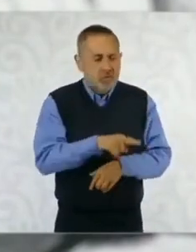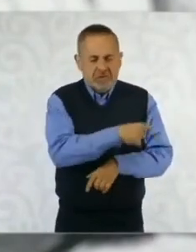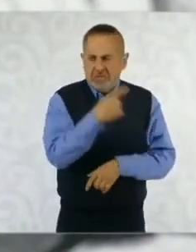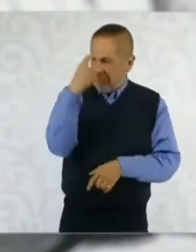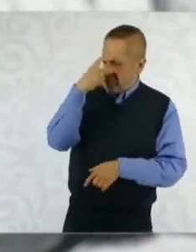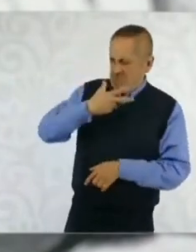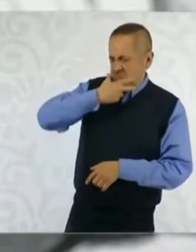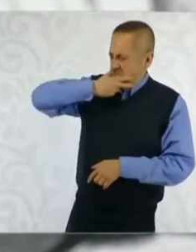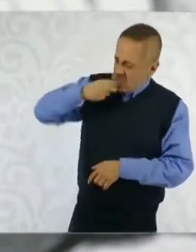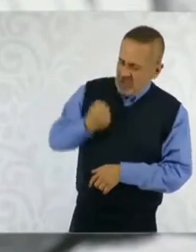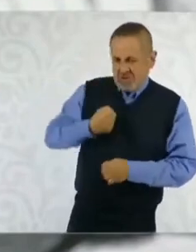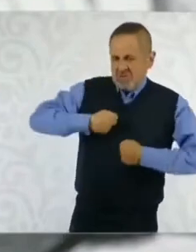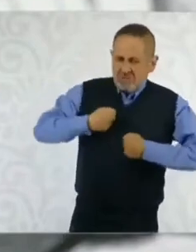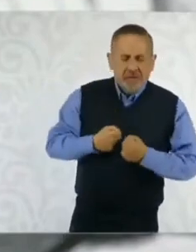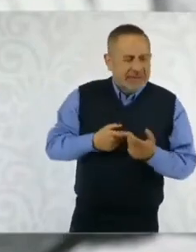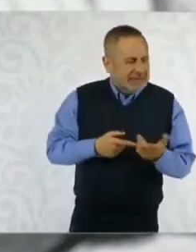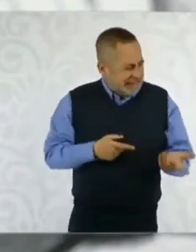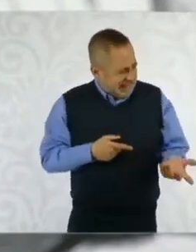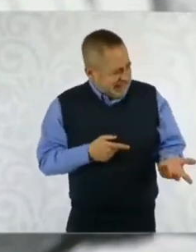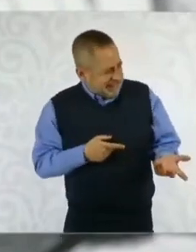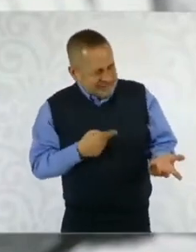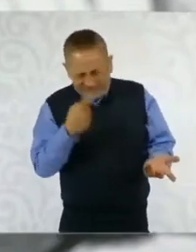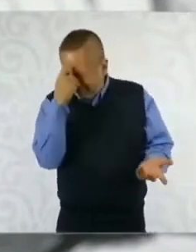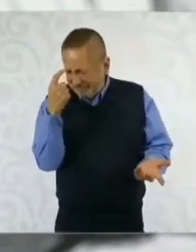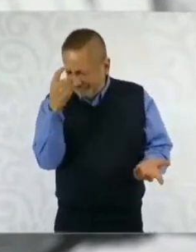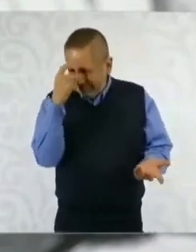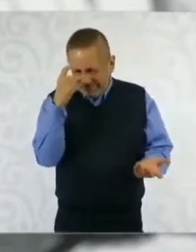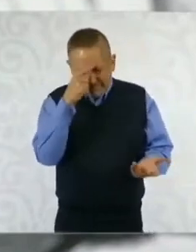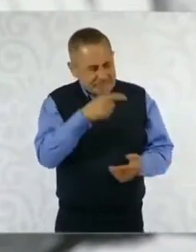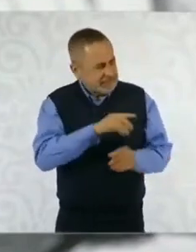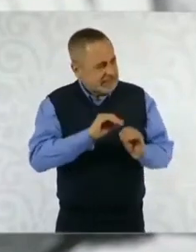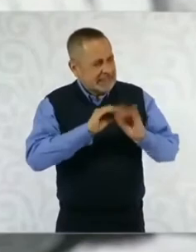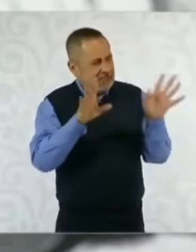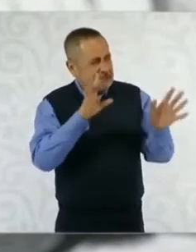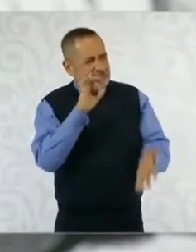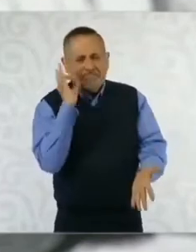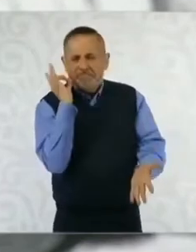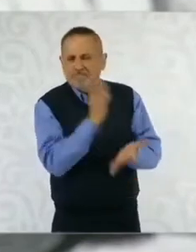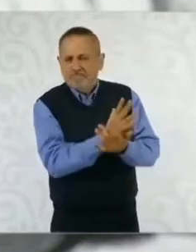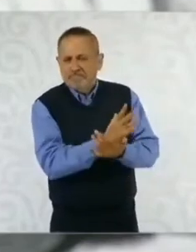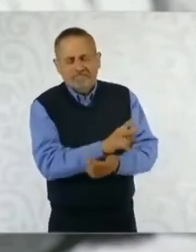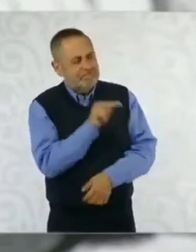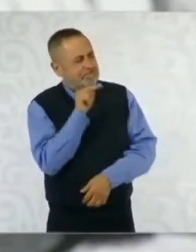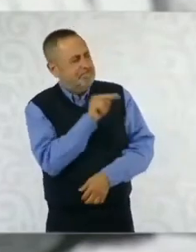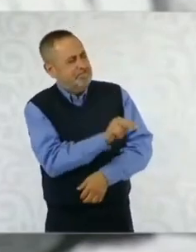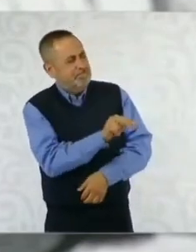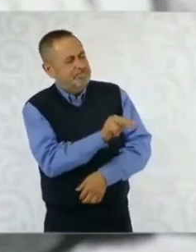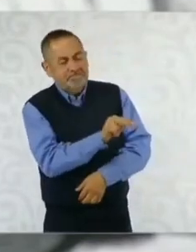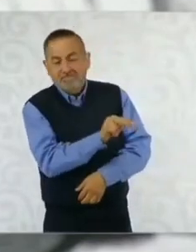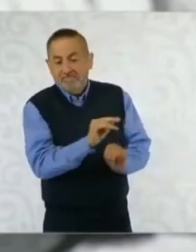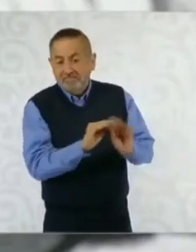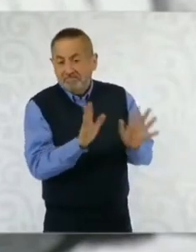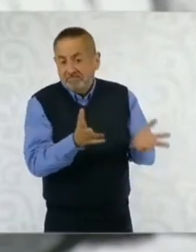machismo así, pero absolutamente revelador de quiénes son, ¿no?